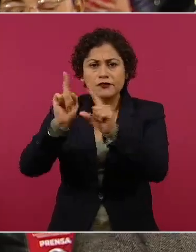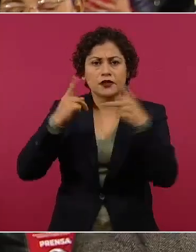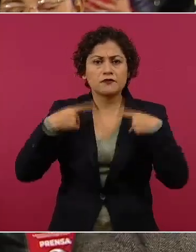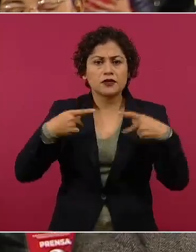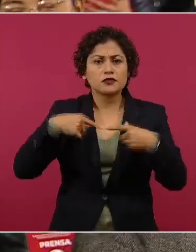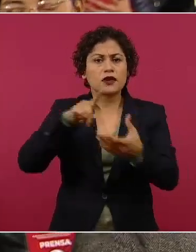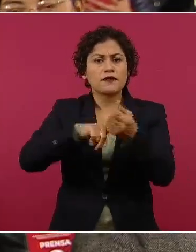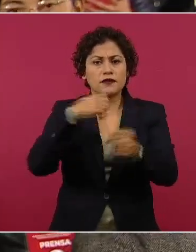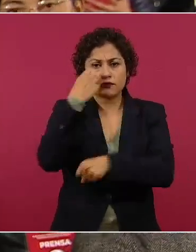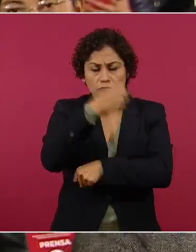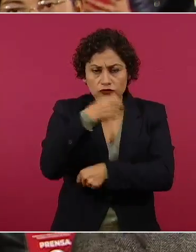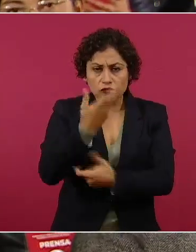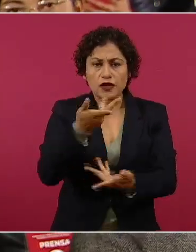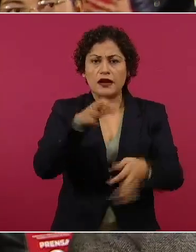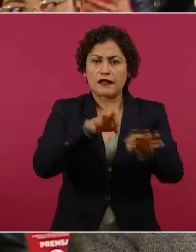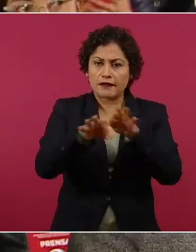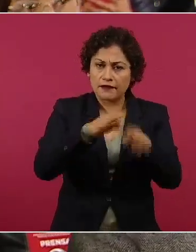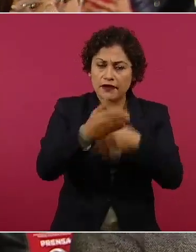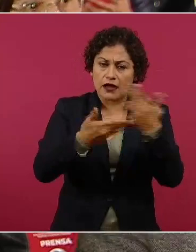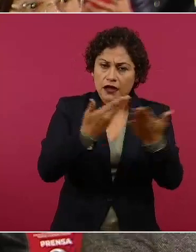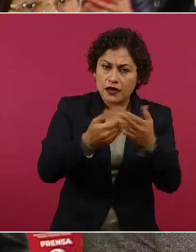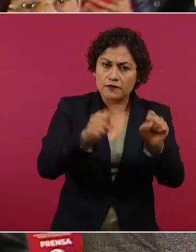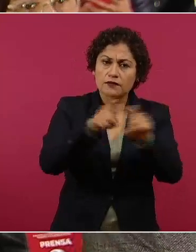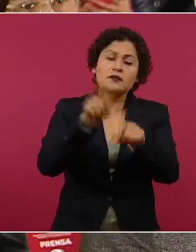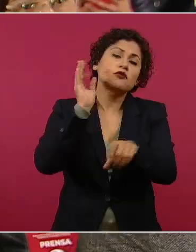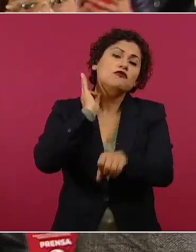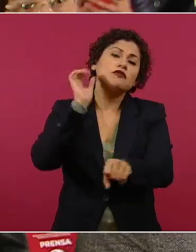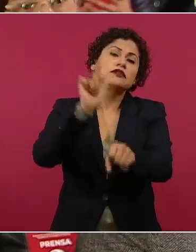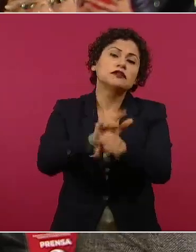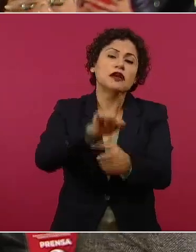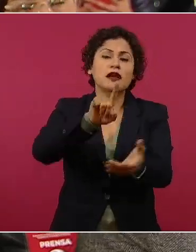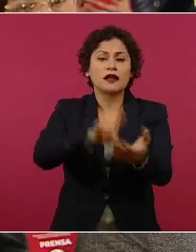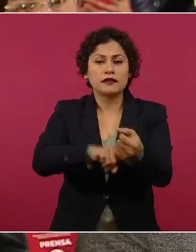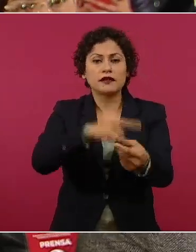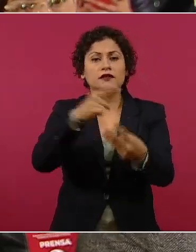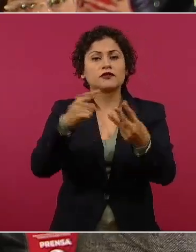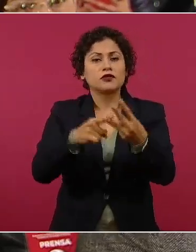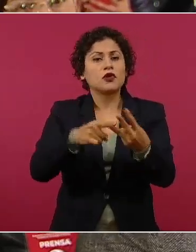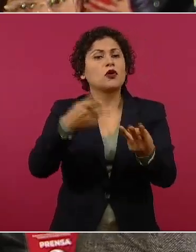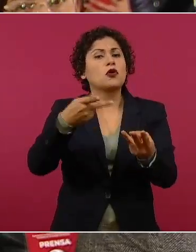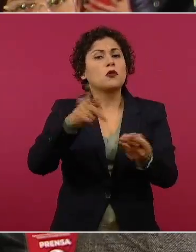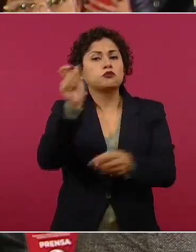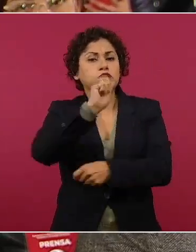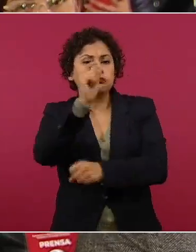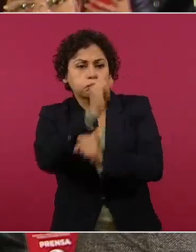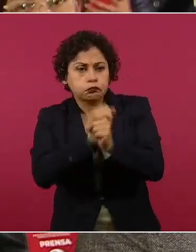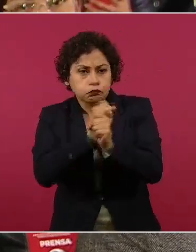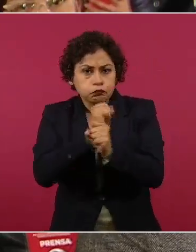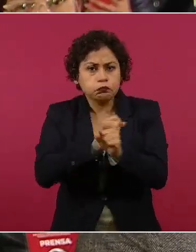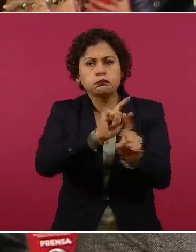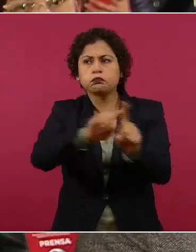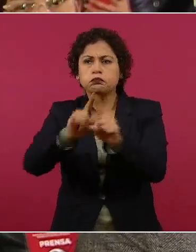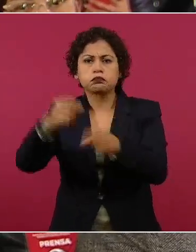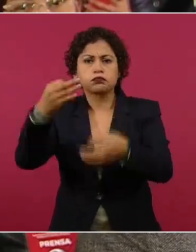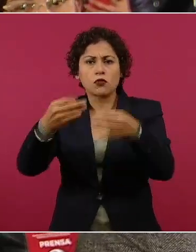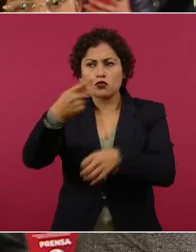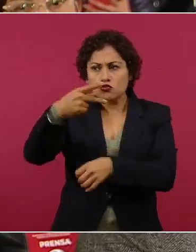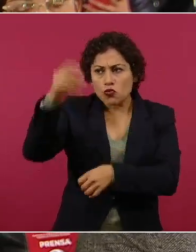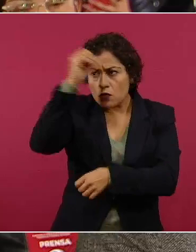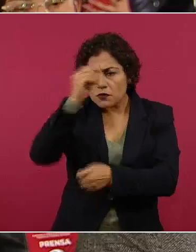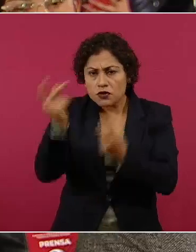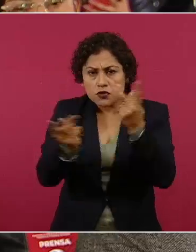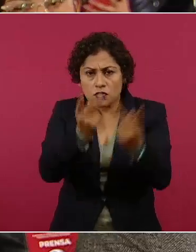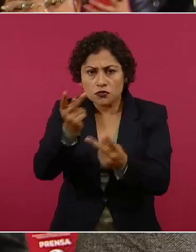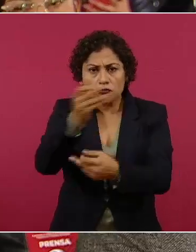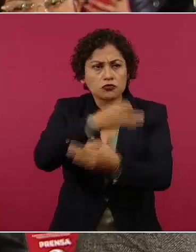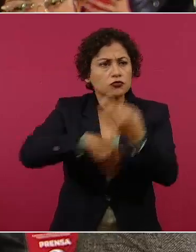escolar, servidores públicos de la Fiscalía General de Justicia, peritos, policías de investigación e incluso jueces para conocer su postura. La mayoría